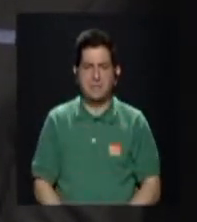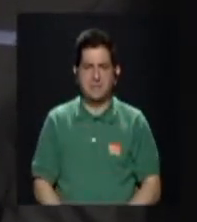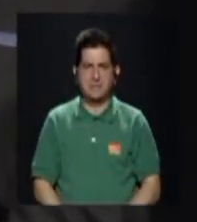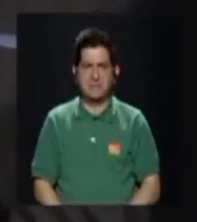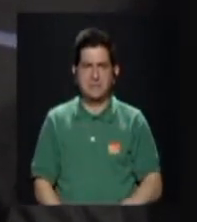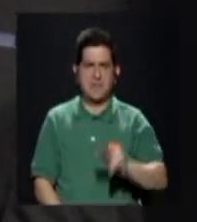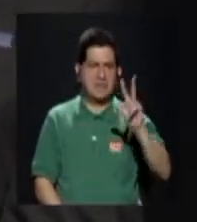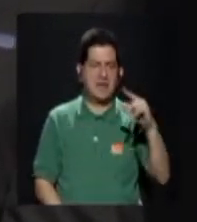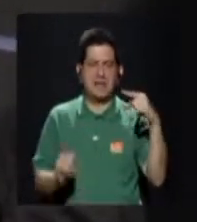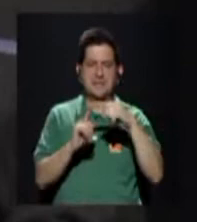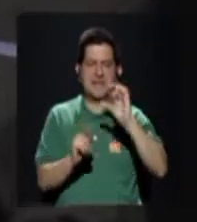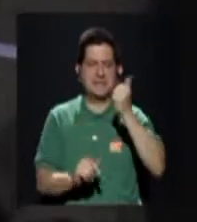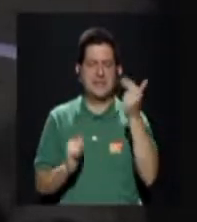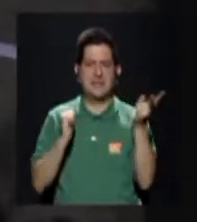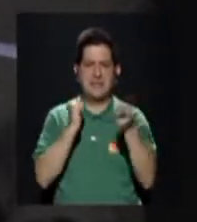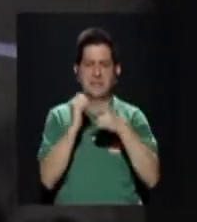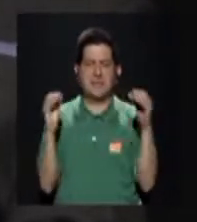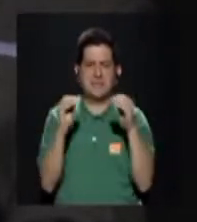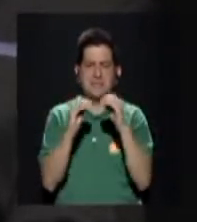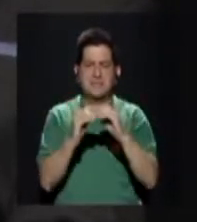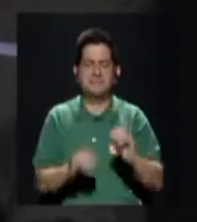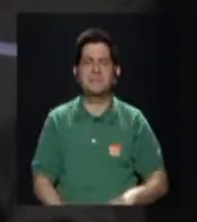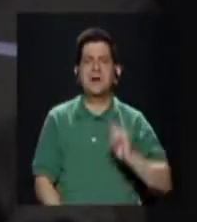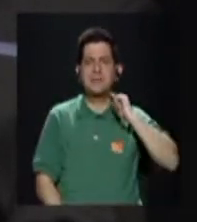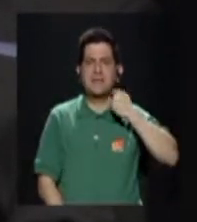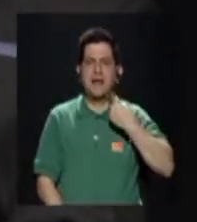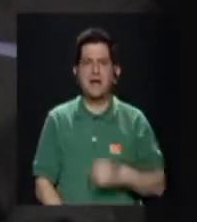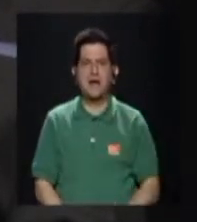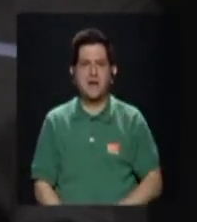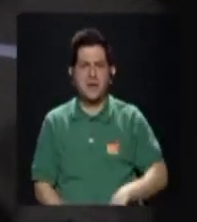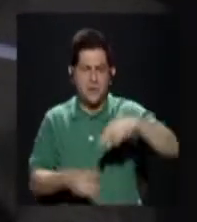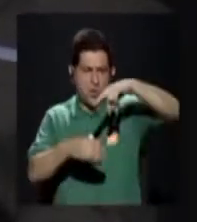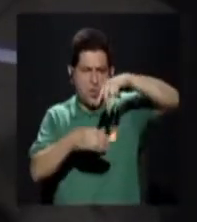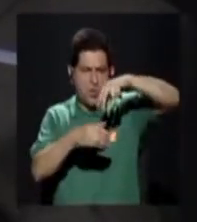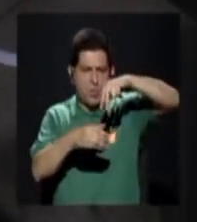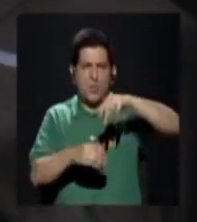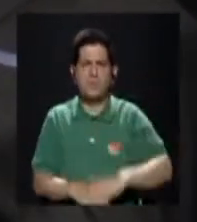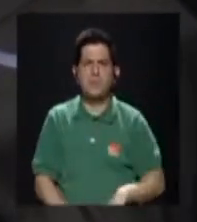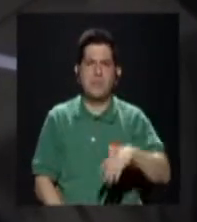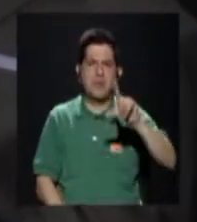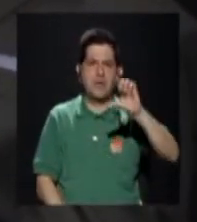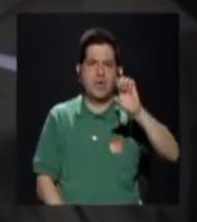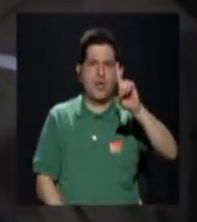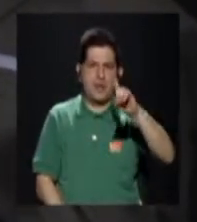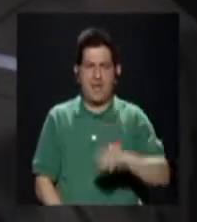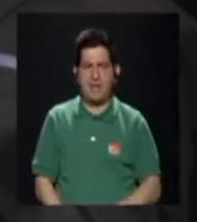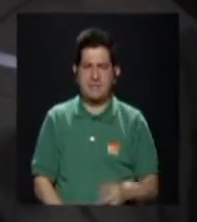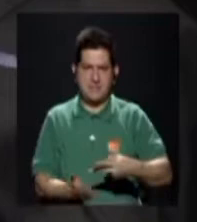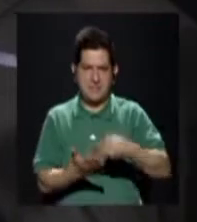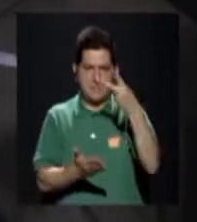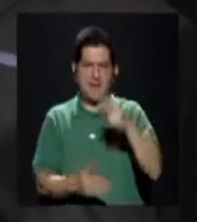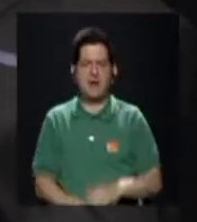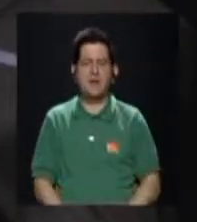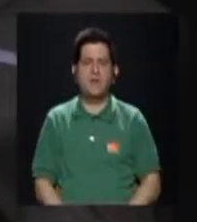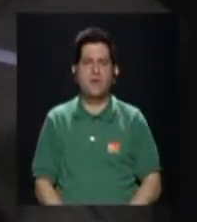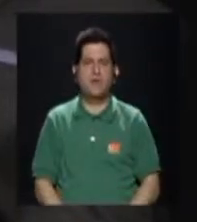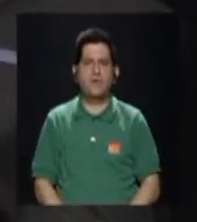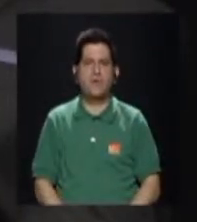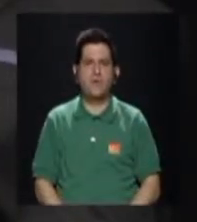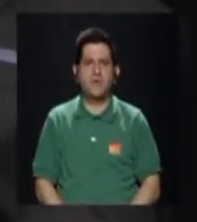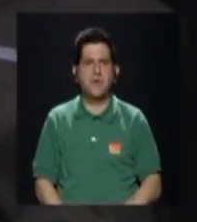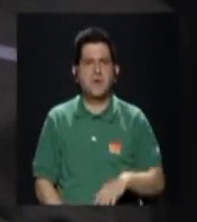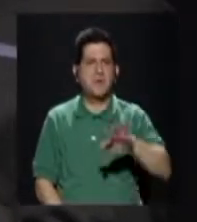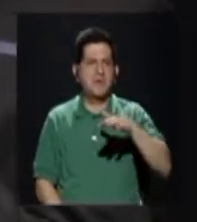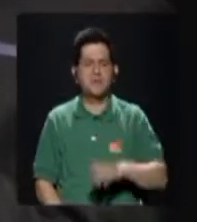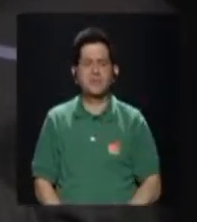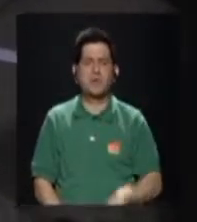3 a 10 veces más. Un bombillito ahora LED, que el costo son 10 céntimos,